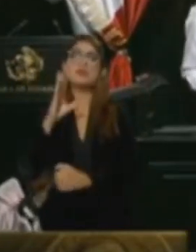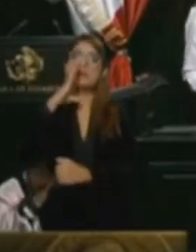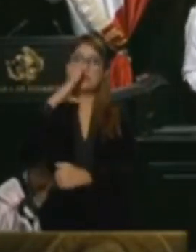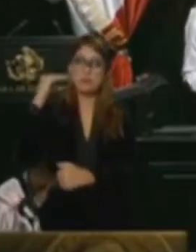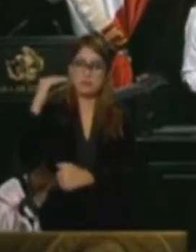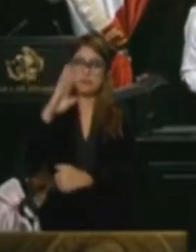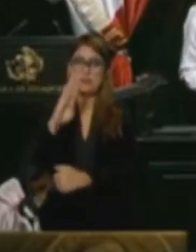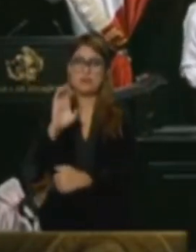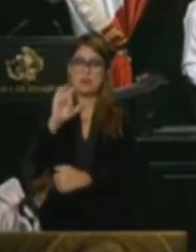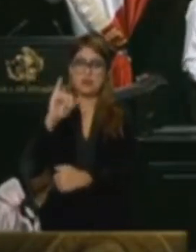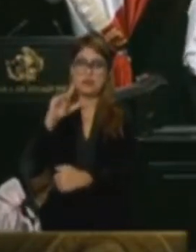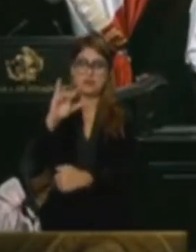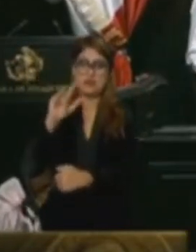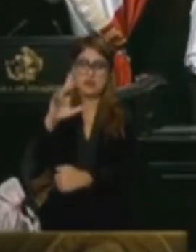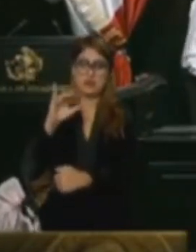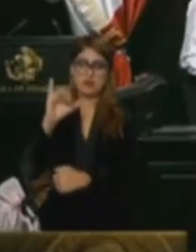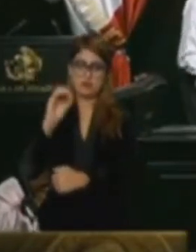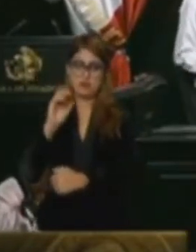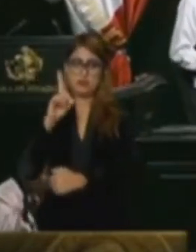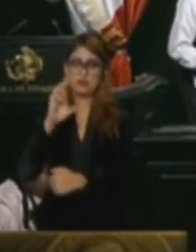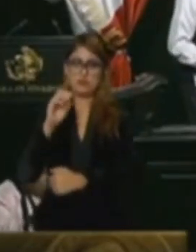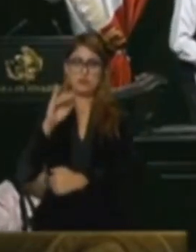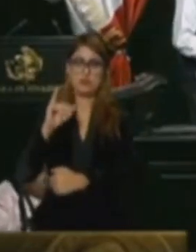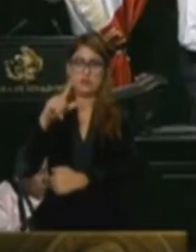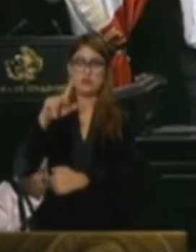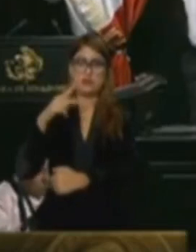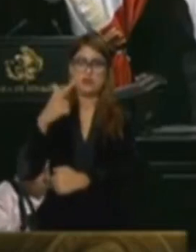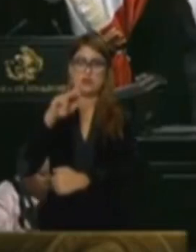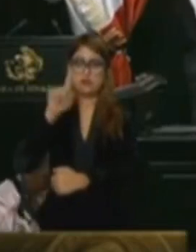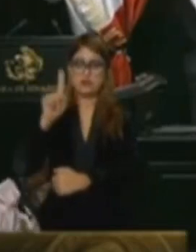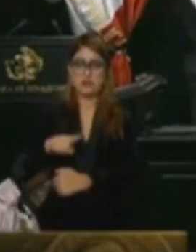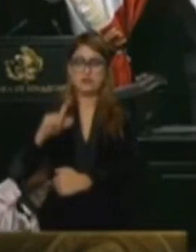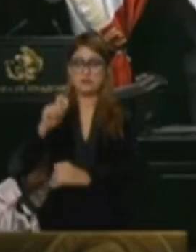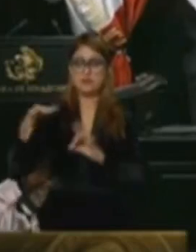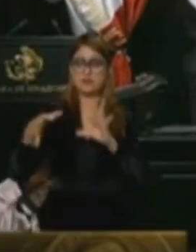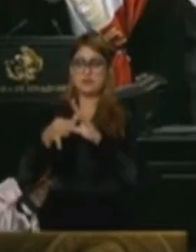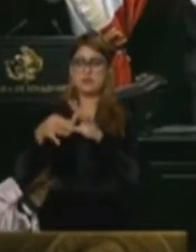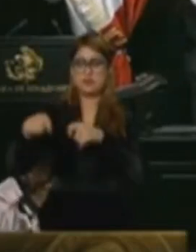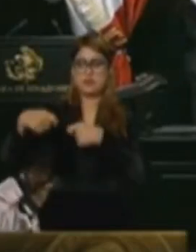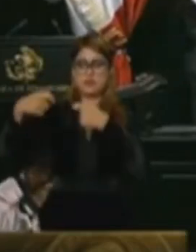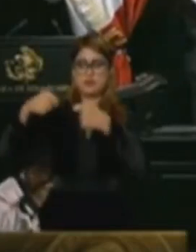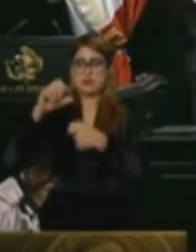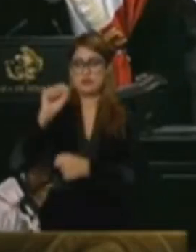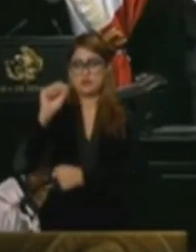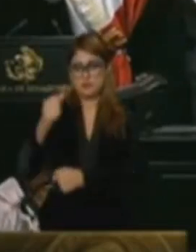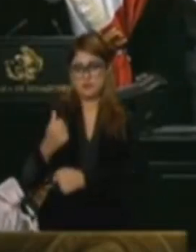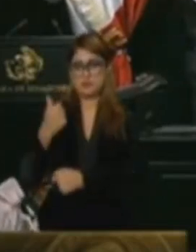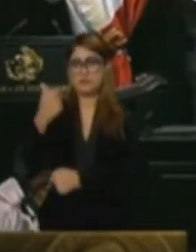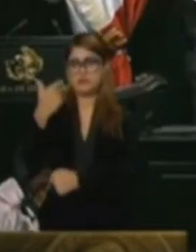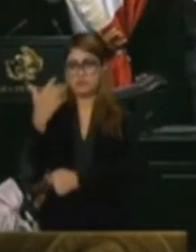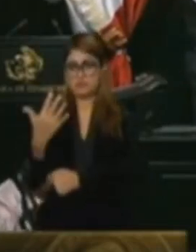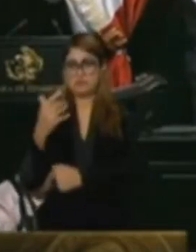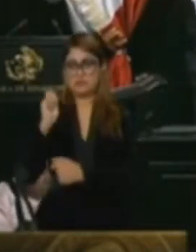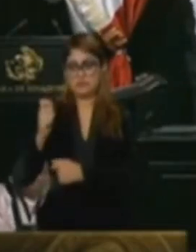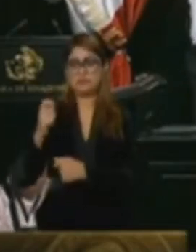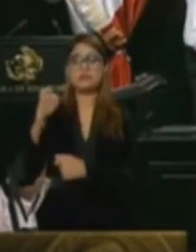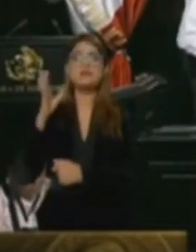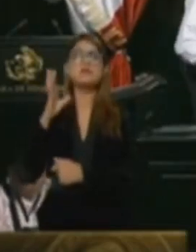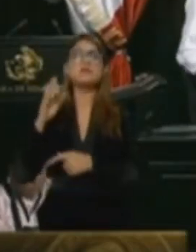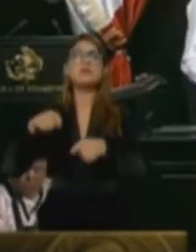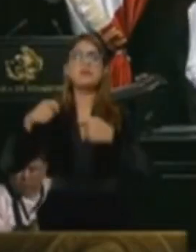Domínguez, correspondiente a la 27ª legislatura del Senado de la